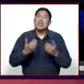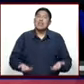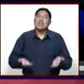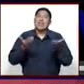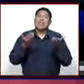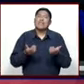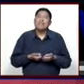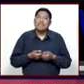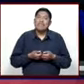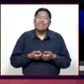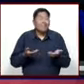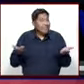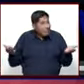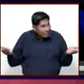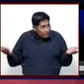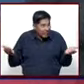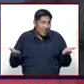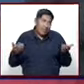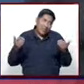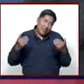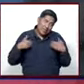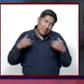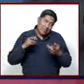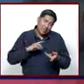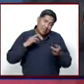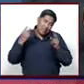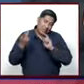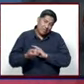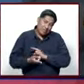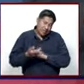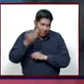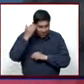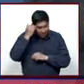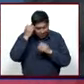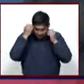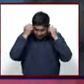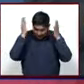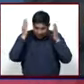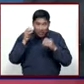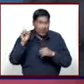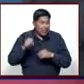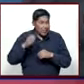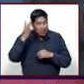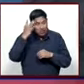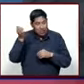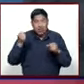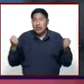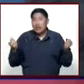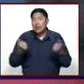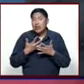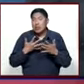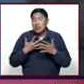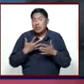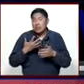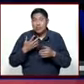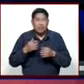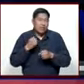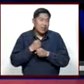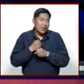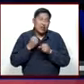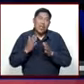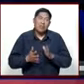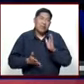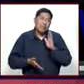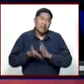pesadas? Tendrán que ser reasignados, yo creo, ¿no? Esperemos que sí, porque el temor que se tiene es que los empleos también se